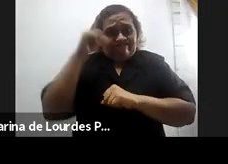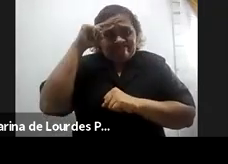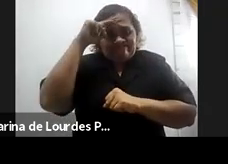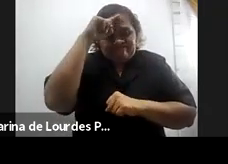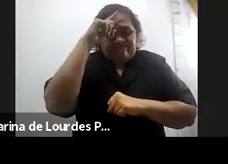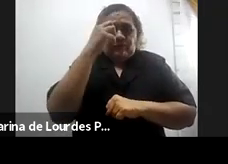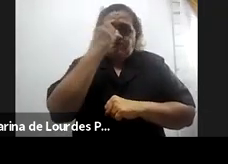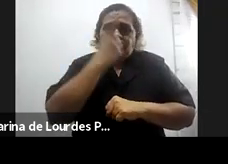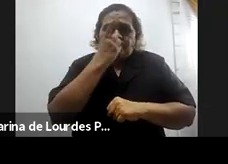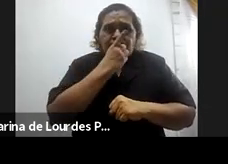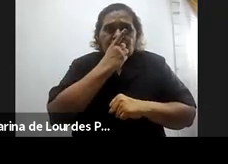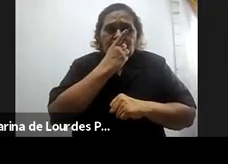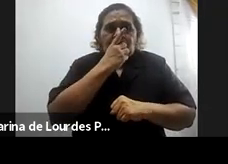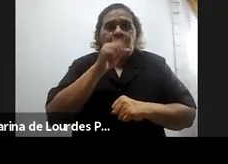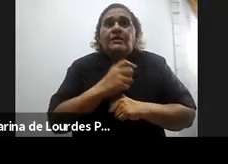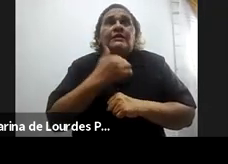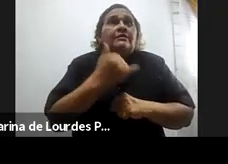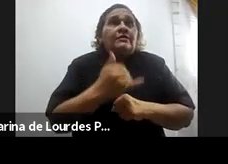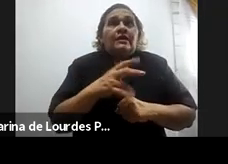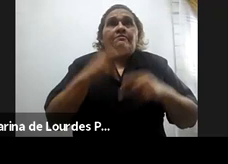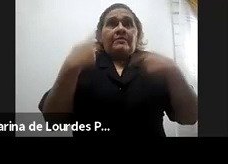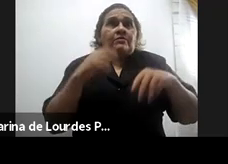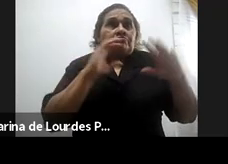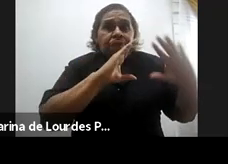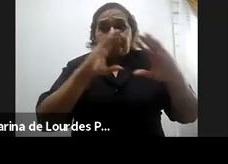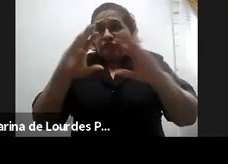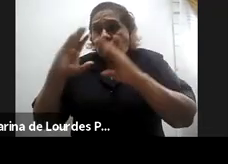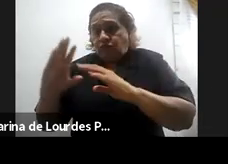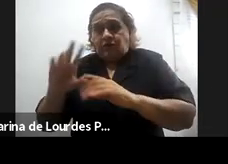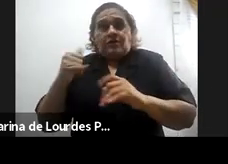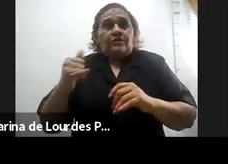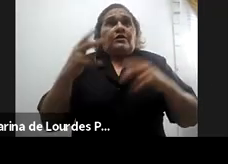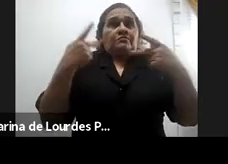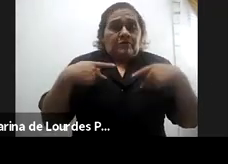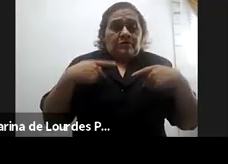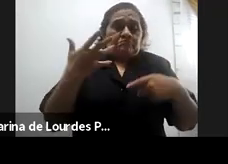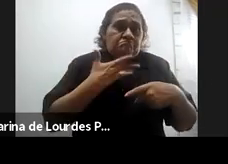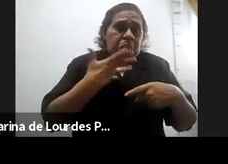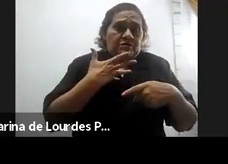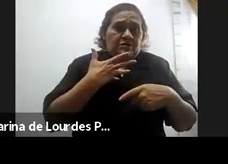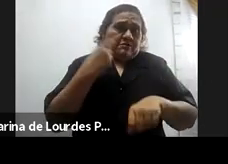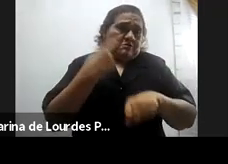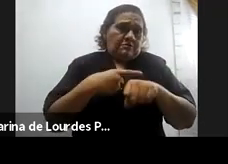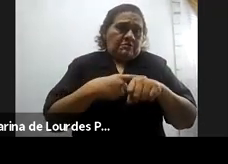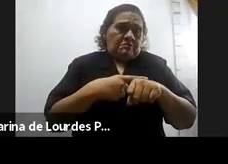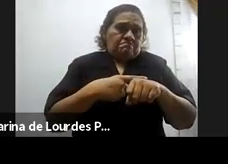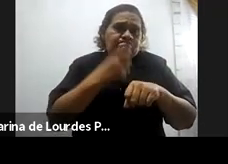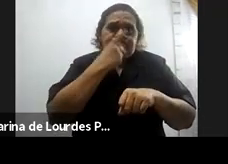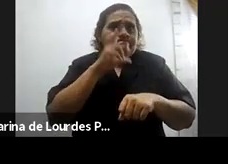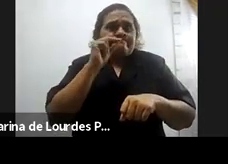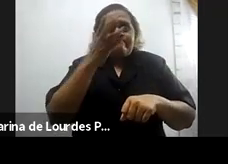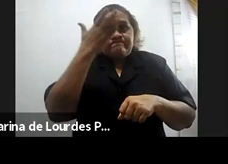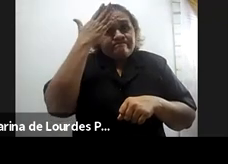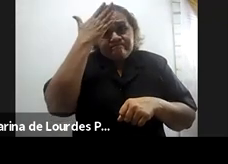diabetes, tanto los cuidadores de personas con diabetes como las personas que viven con diabetes a veces no tienen la información,